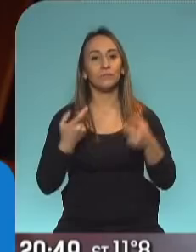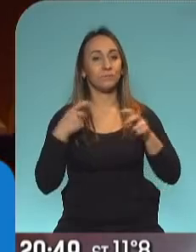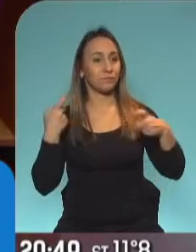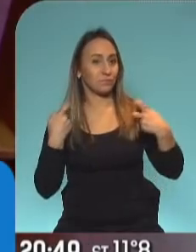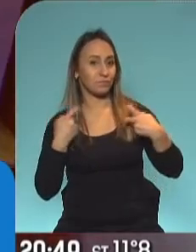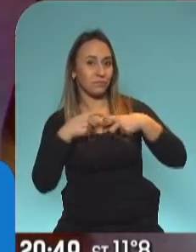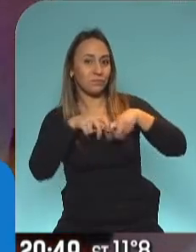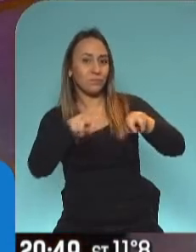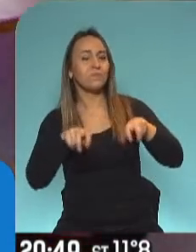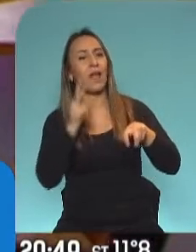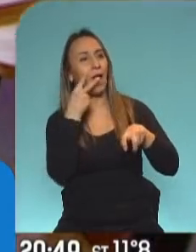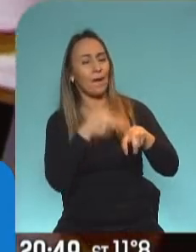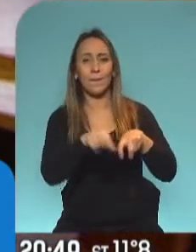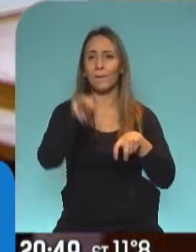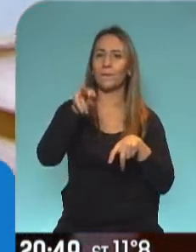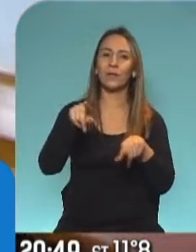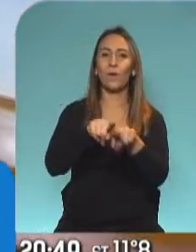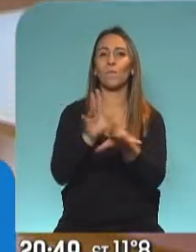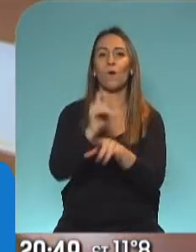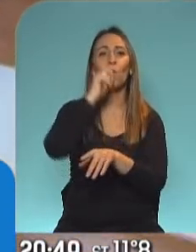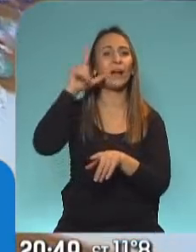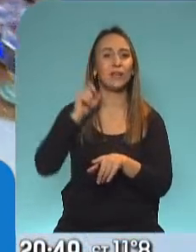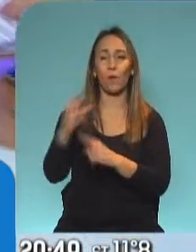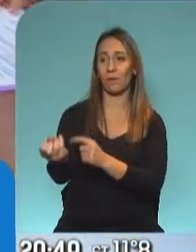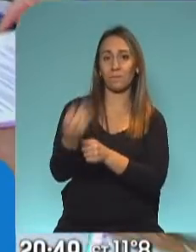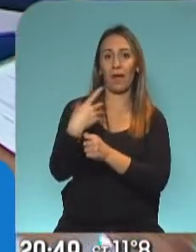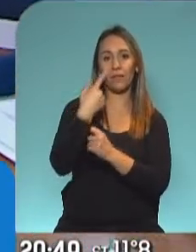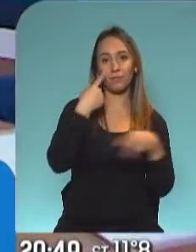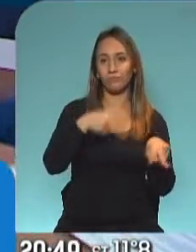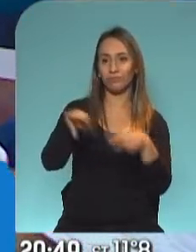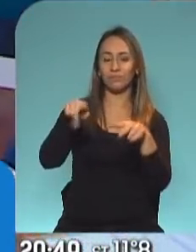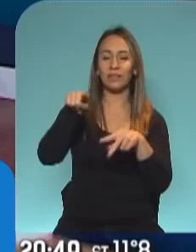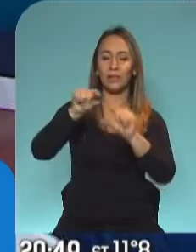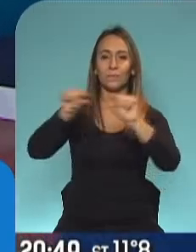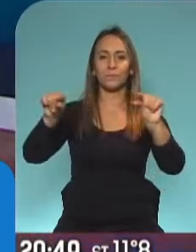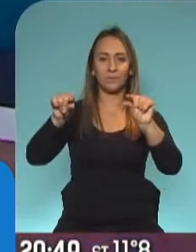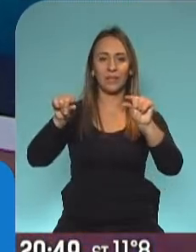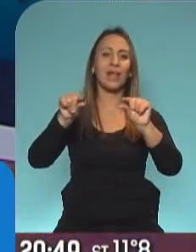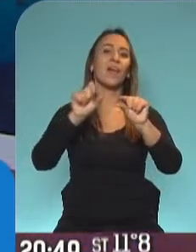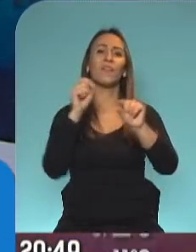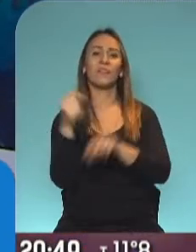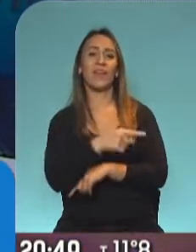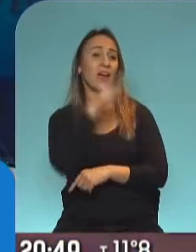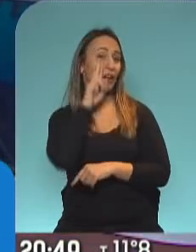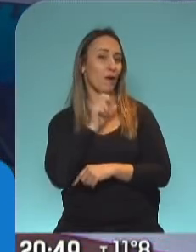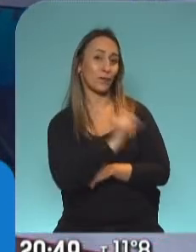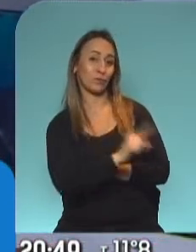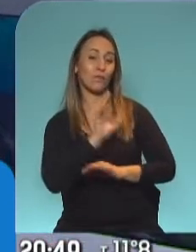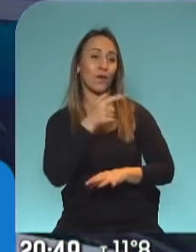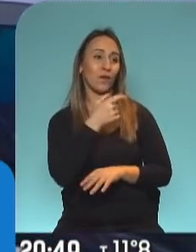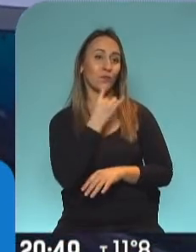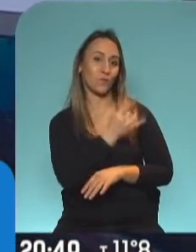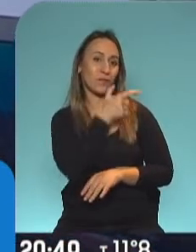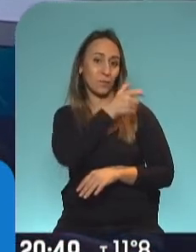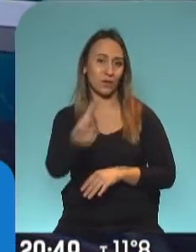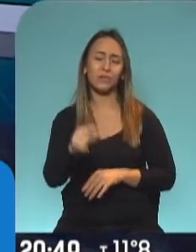nos cayera un mensaje en el WhatsApp y el WhatsApp está atrás, y el WhatsApp es de María Fernanda Raberta, no es mío, así que lo tiene que contestar usted. Mi papá